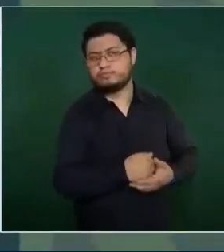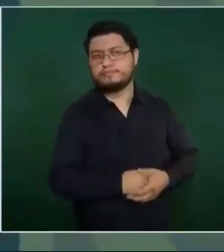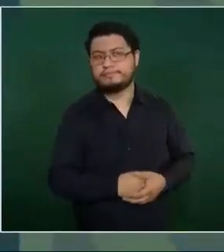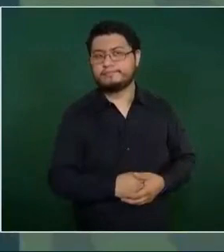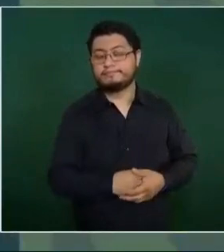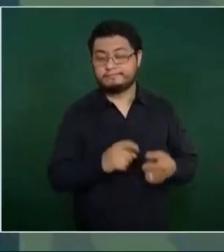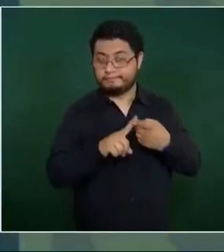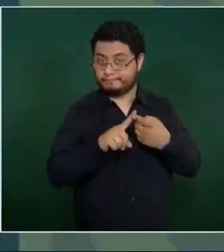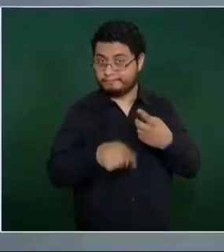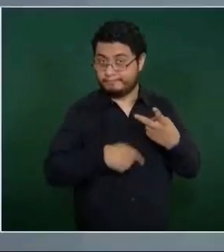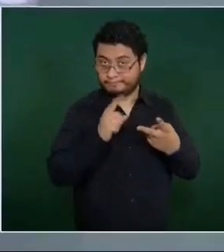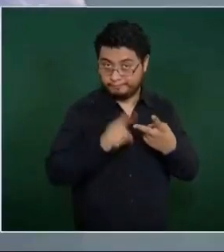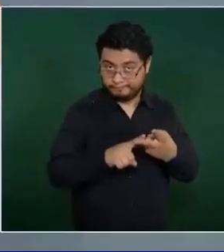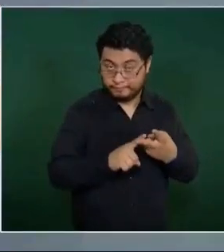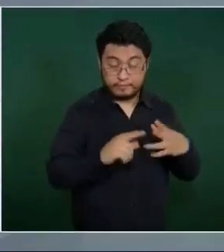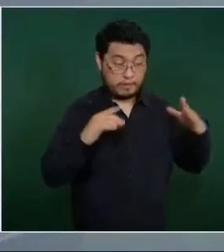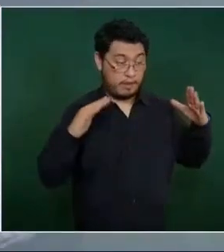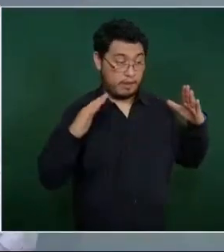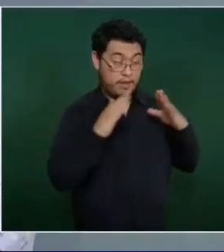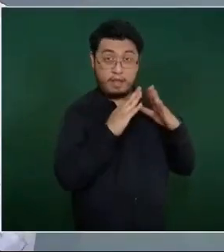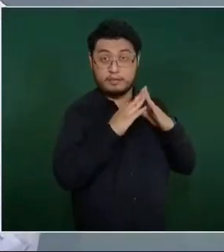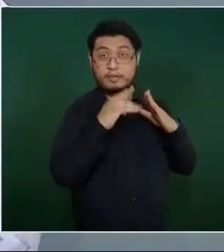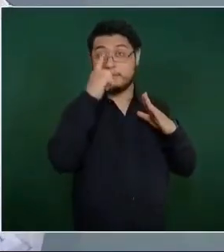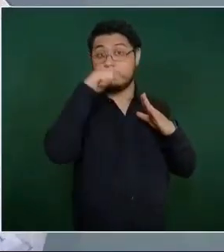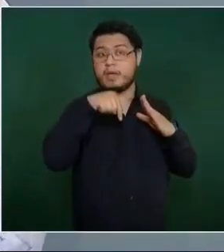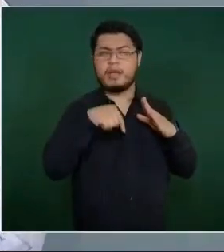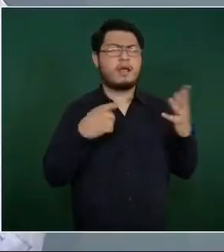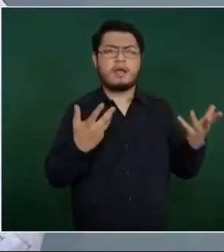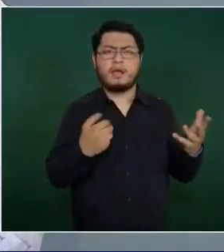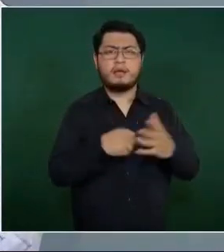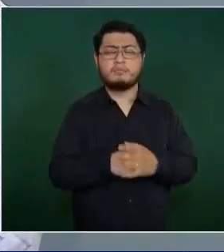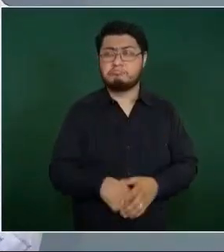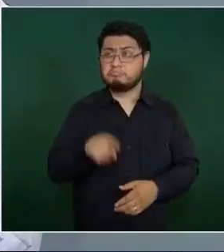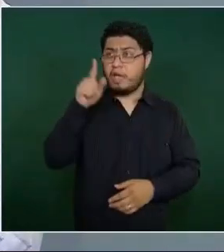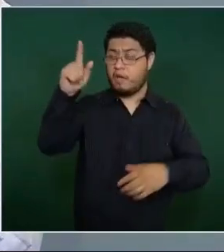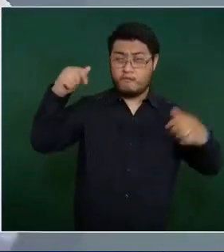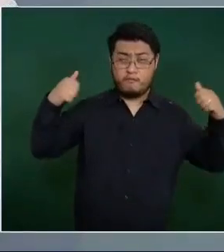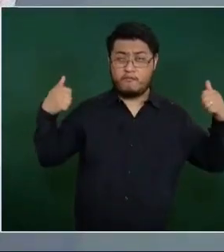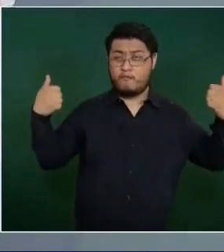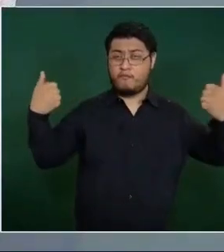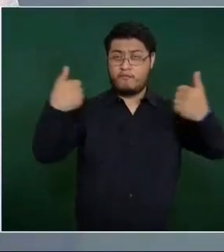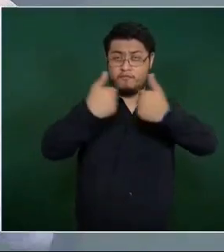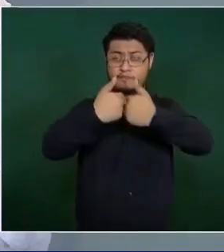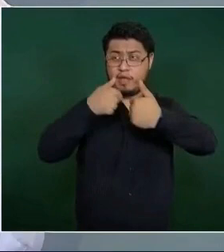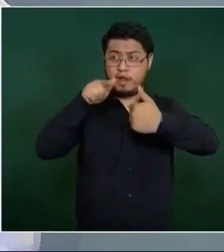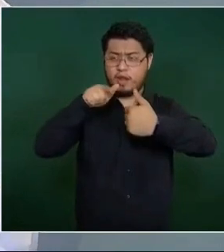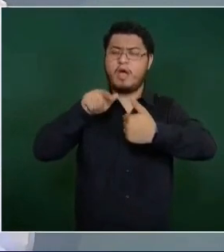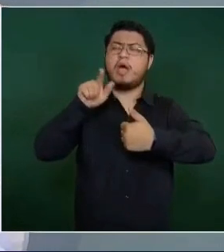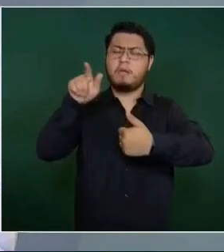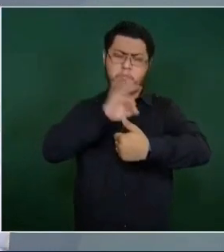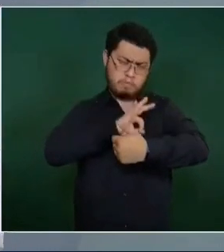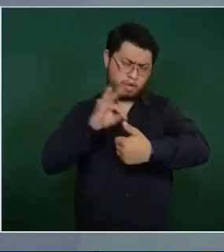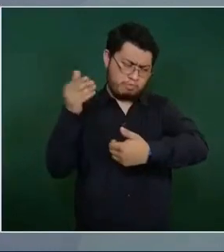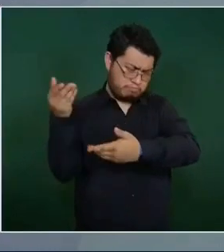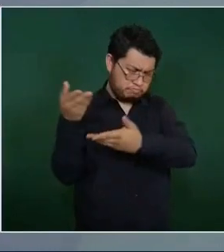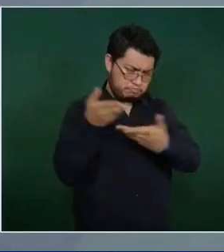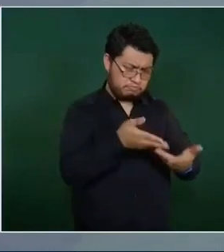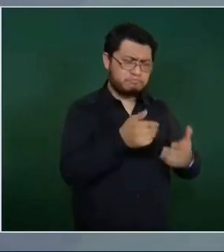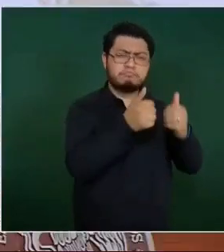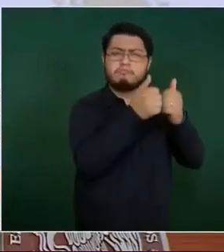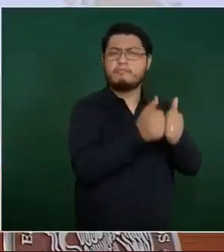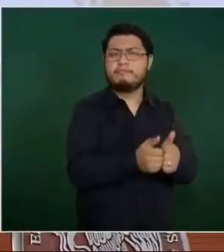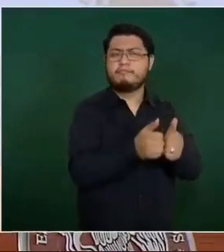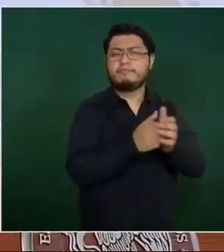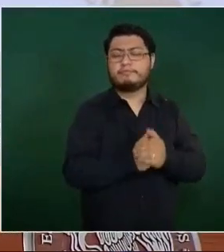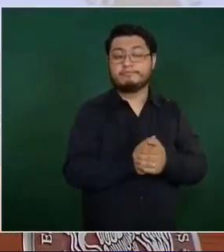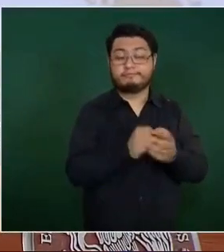casas para defender a migrantes en la frontera. Y lo tercero, entregar de